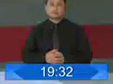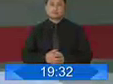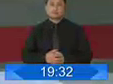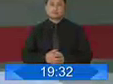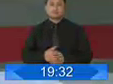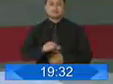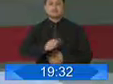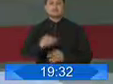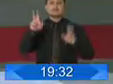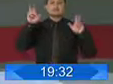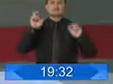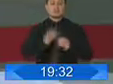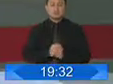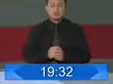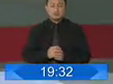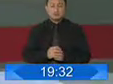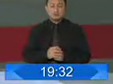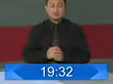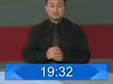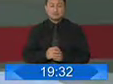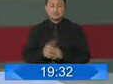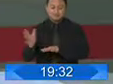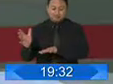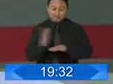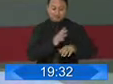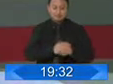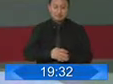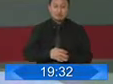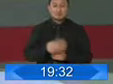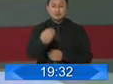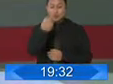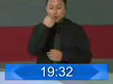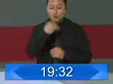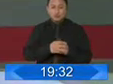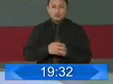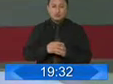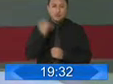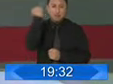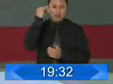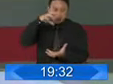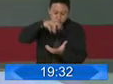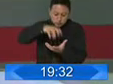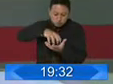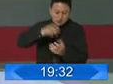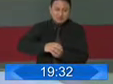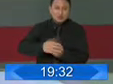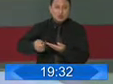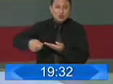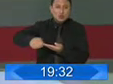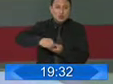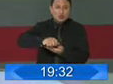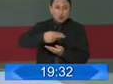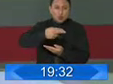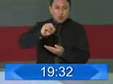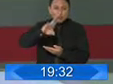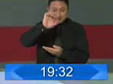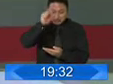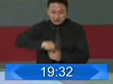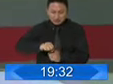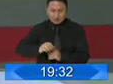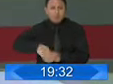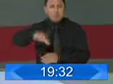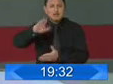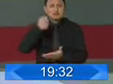En otra información, los alimentos precocidos como bolones, empanadas de verde, humitas y otros tienen mayor demanda en los supermercados y tiendas del